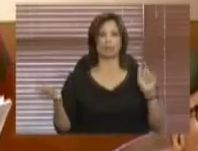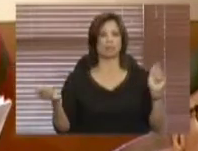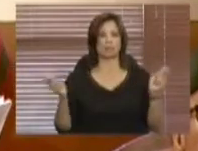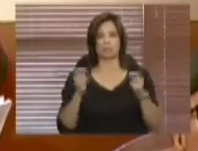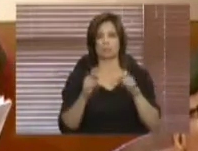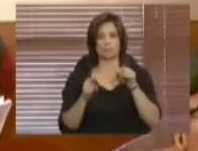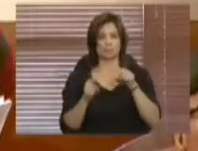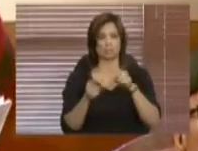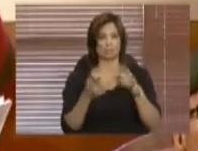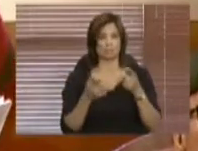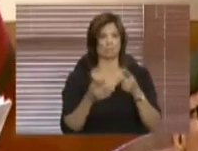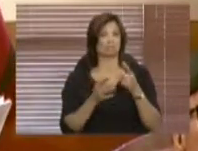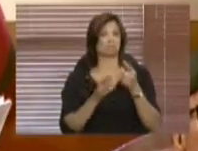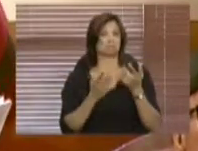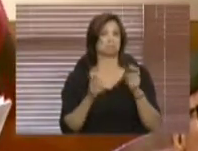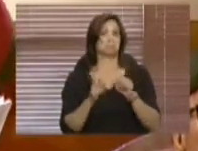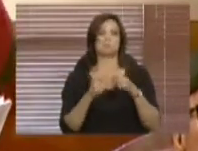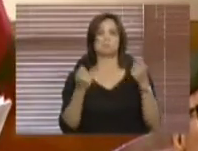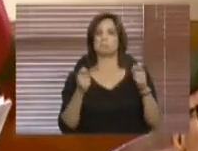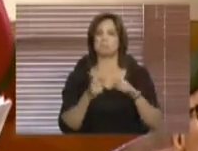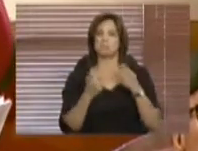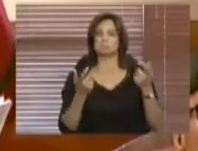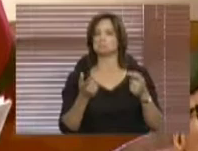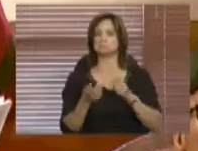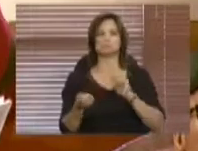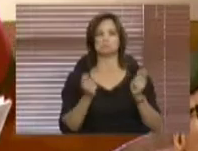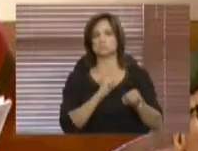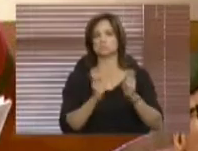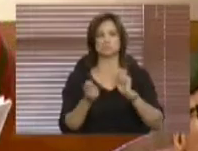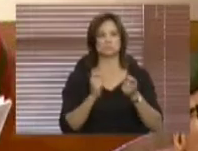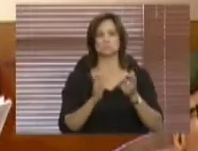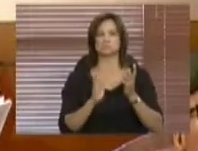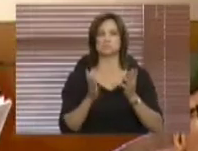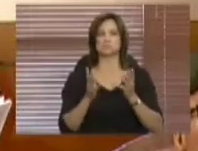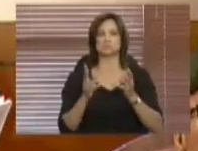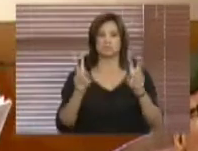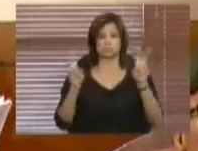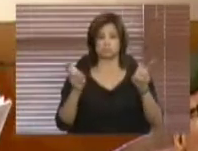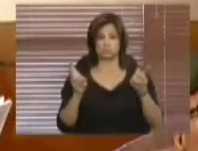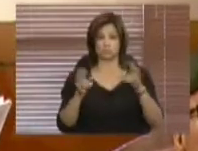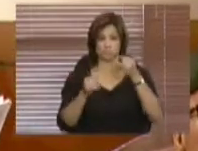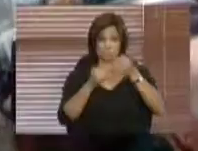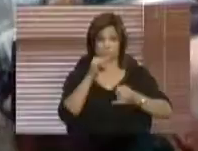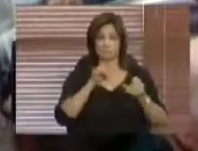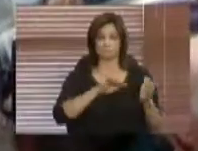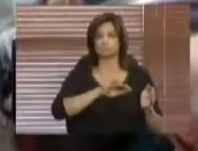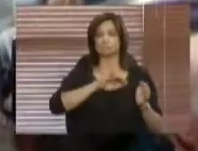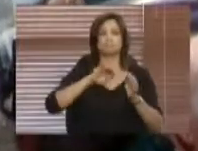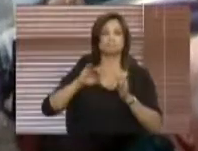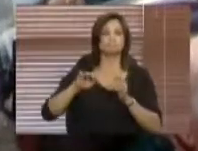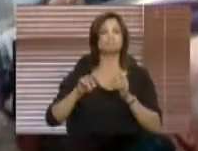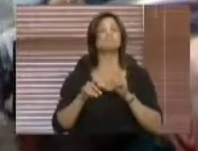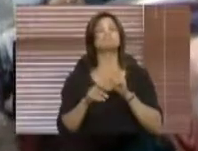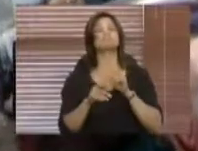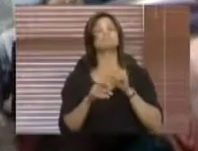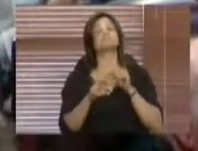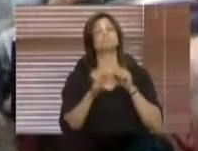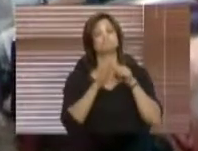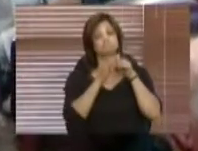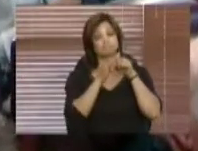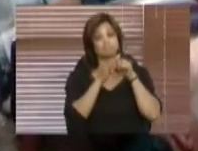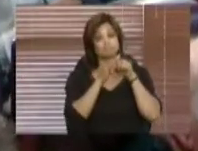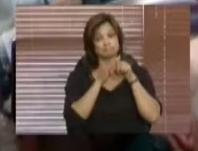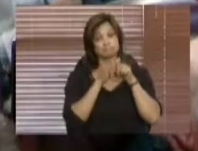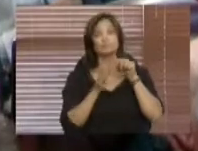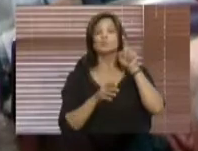convierta en el periódico de cada mañana. Termino la cita. En el fondo, de manera general, lo